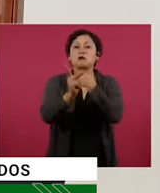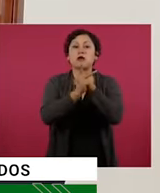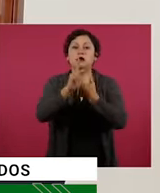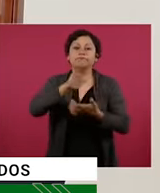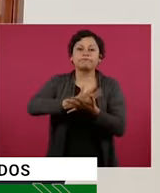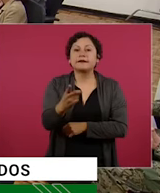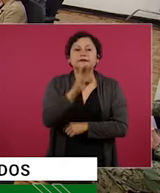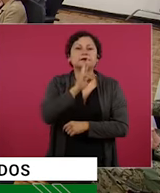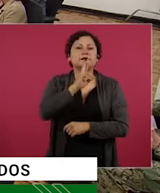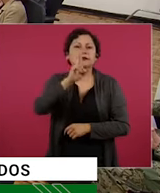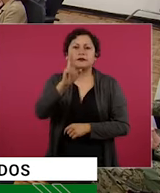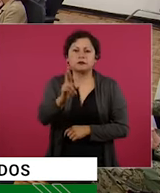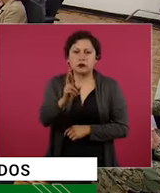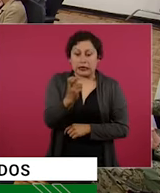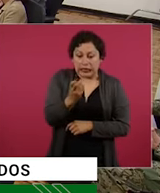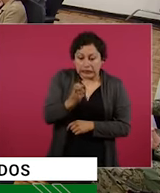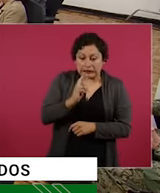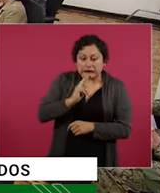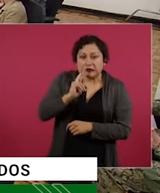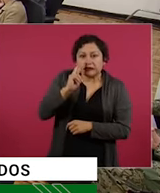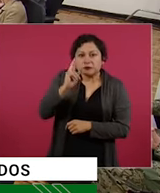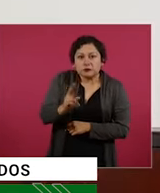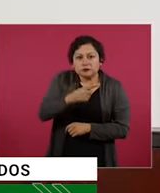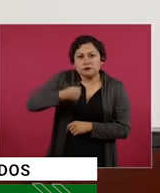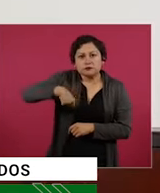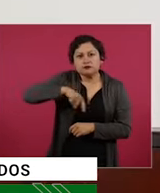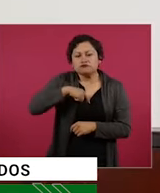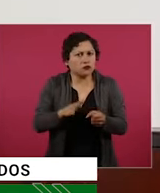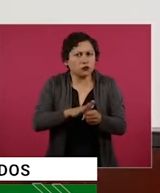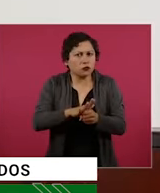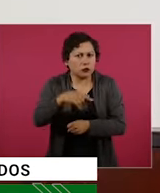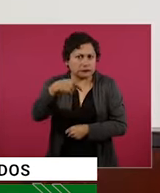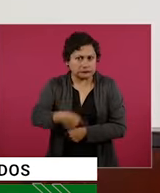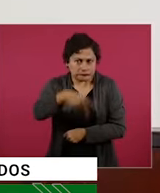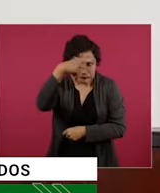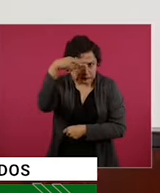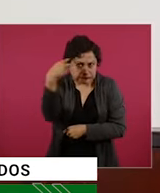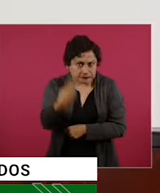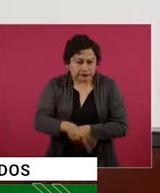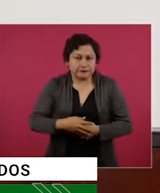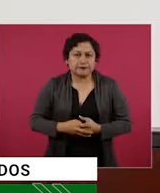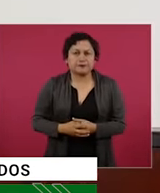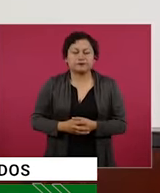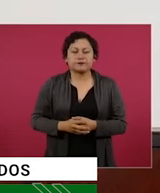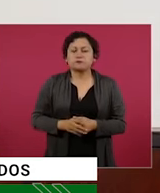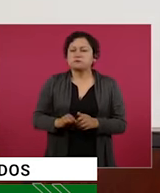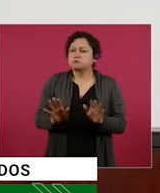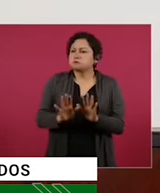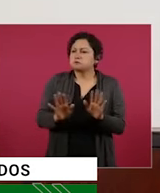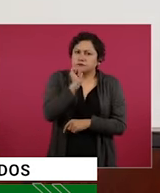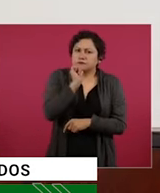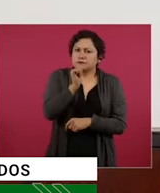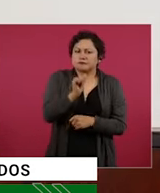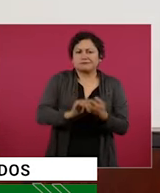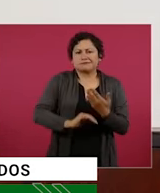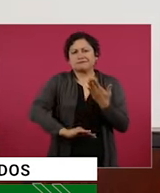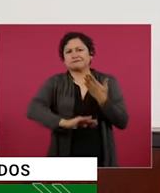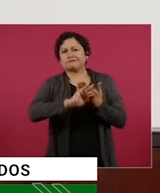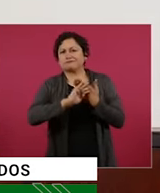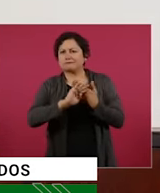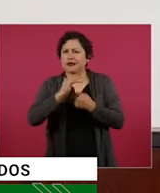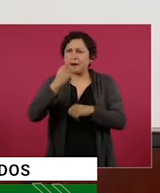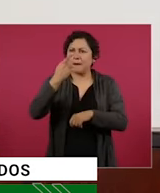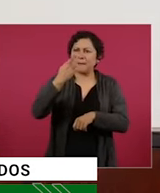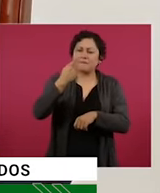pudiera afectar al gobierno de México. Nada que pueda afectarnos porque se tiene